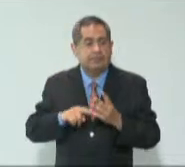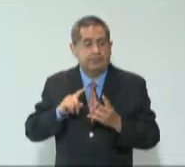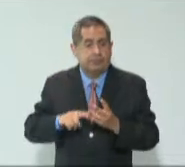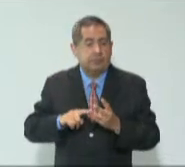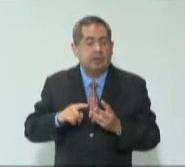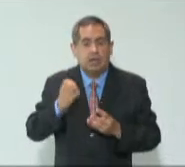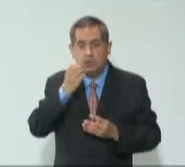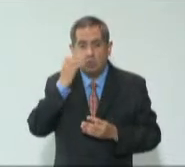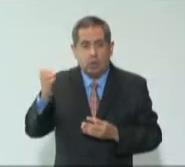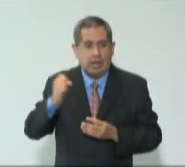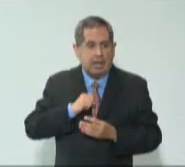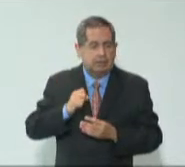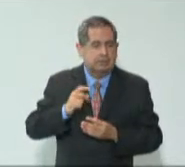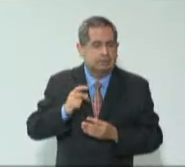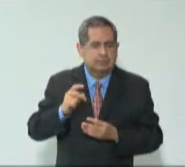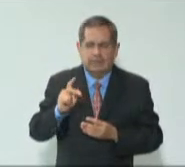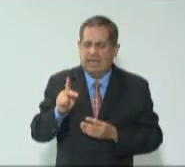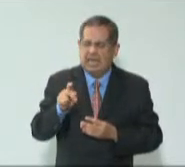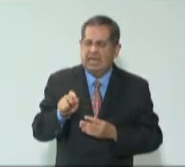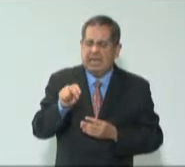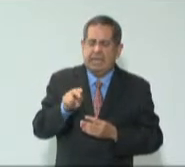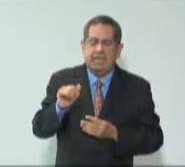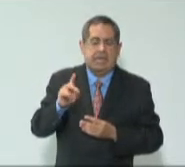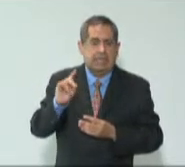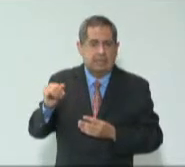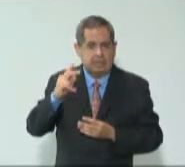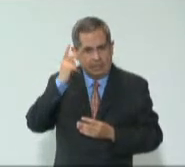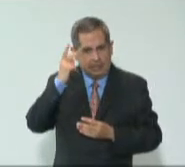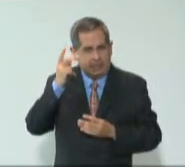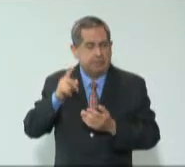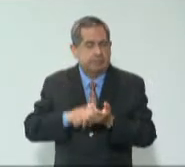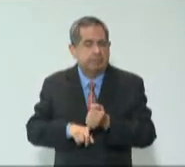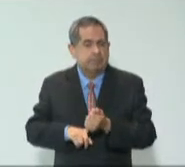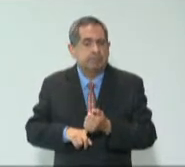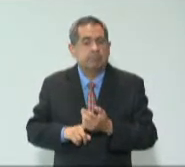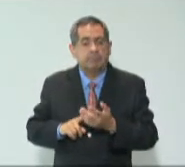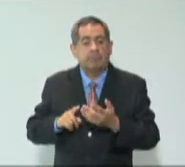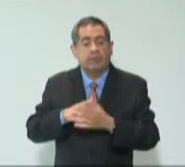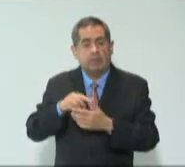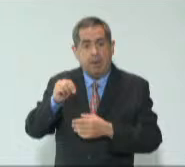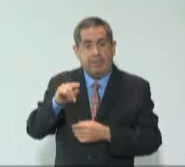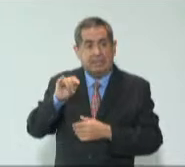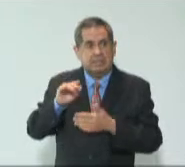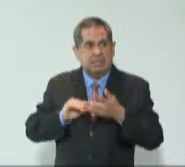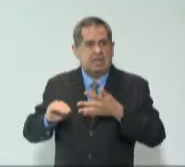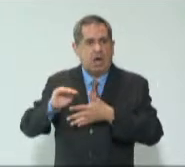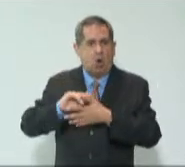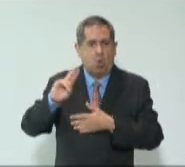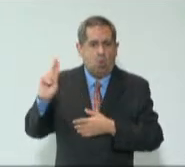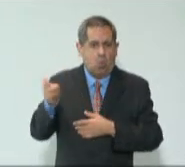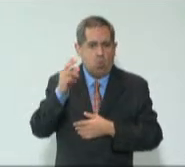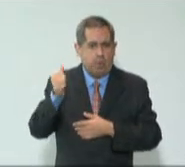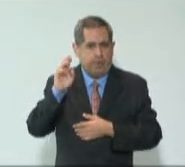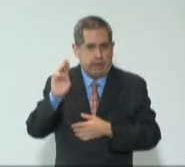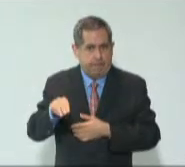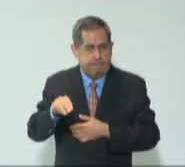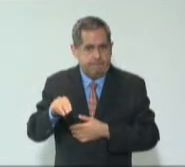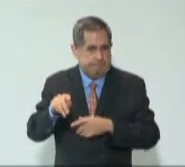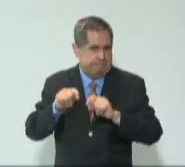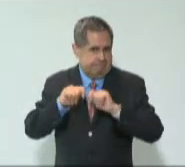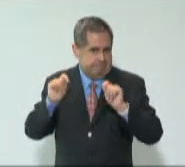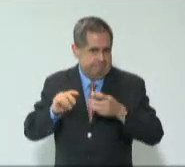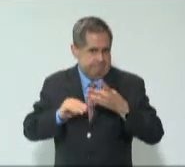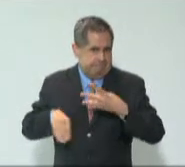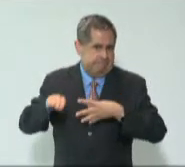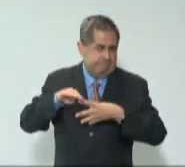Kennedy de la Universidad de Harvard cuenta con una maestría en derecho por la Universidad Nacional Autónoma de México y